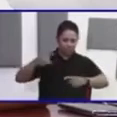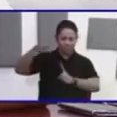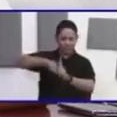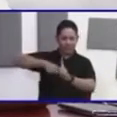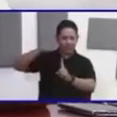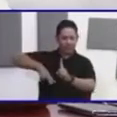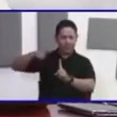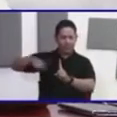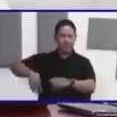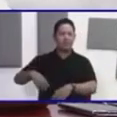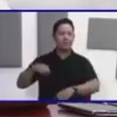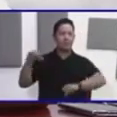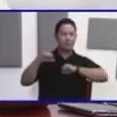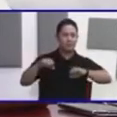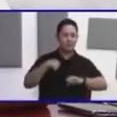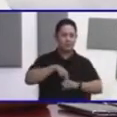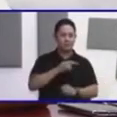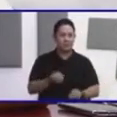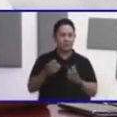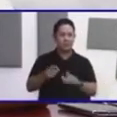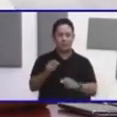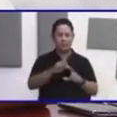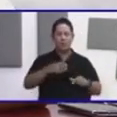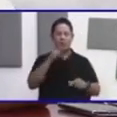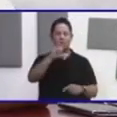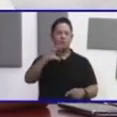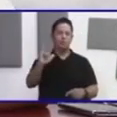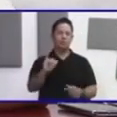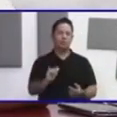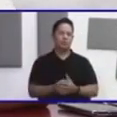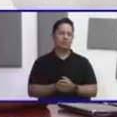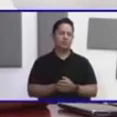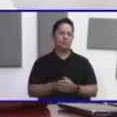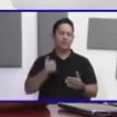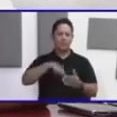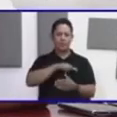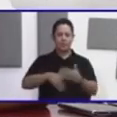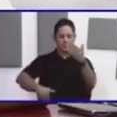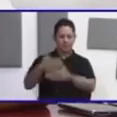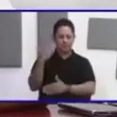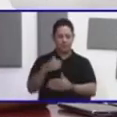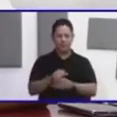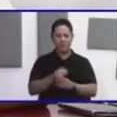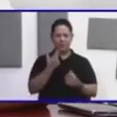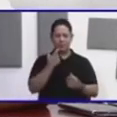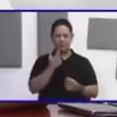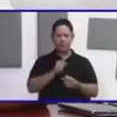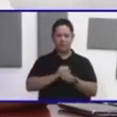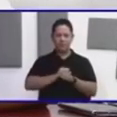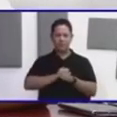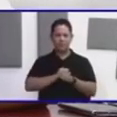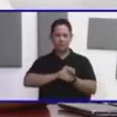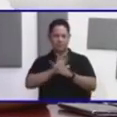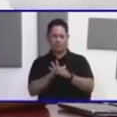poder garantizar la UCI del departamento. Cuando nosotros arrancamos esta pandemia, nosotros desde San